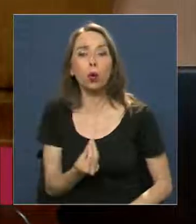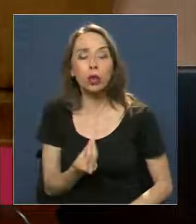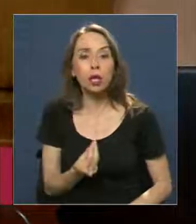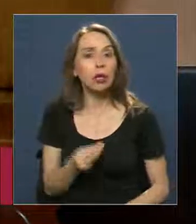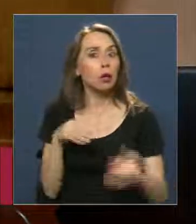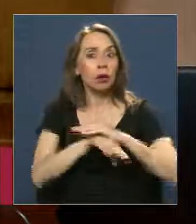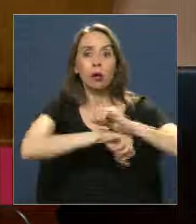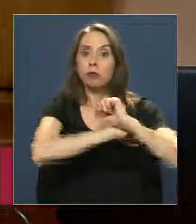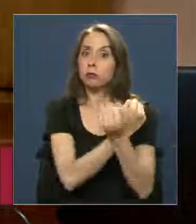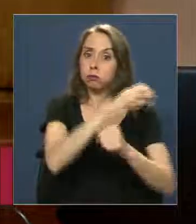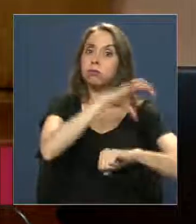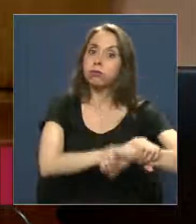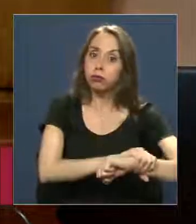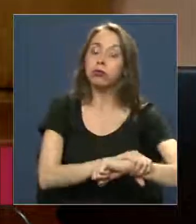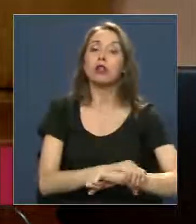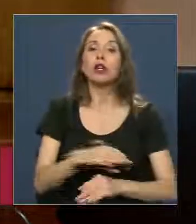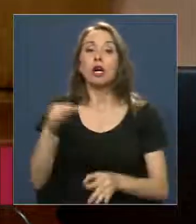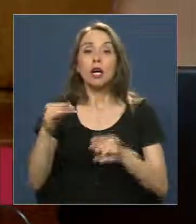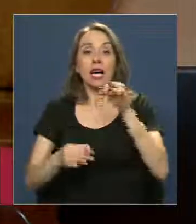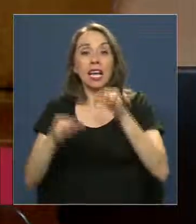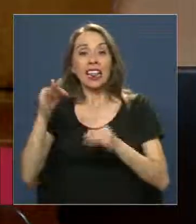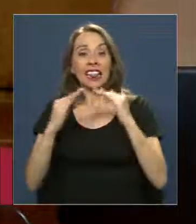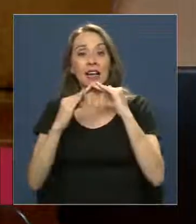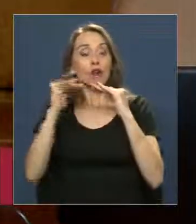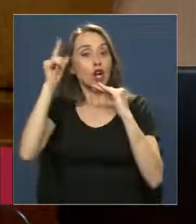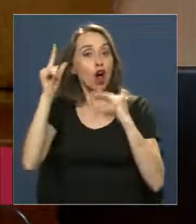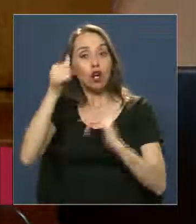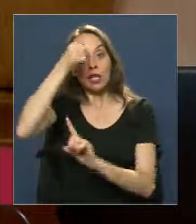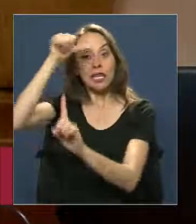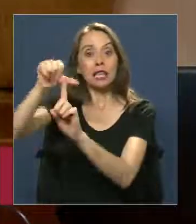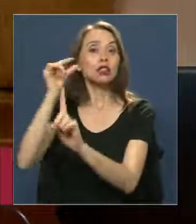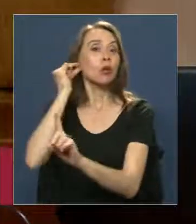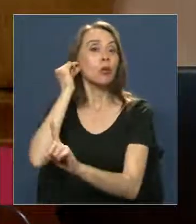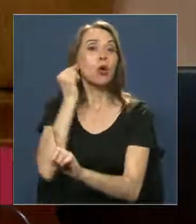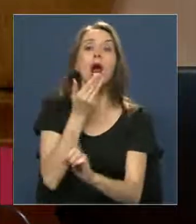tribunal londinense castigó a una cantante